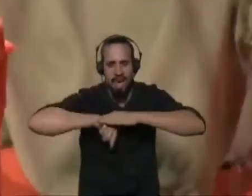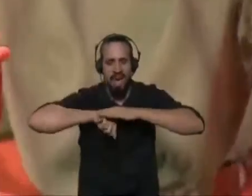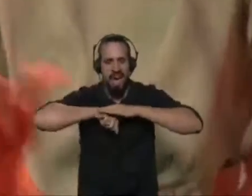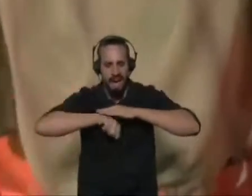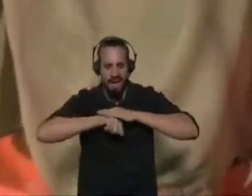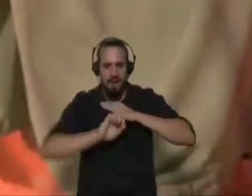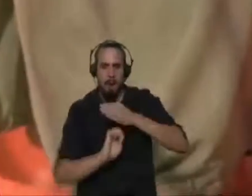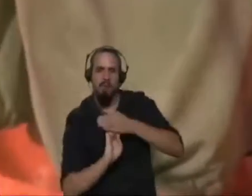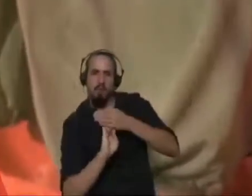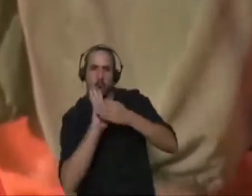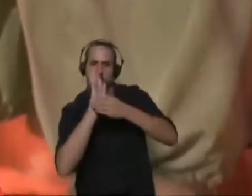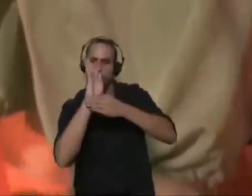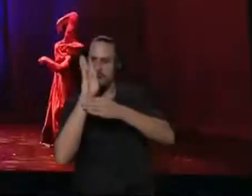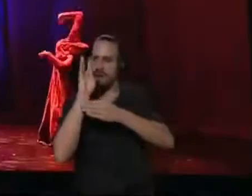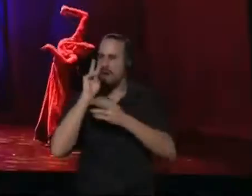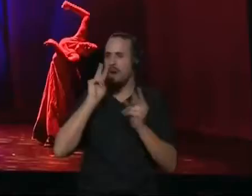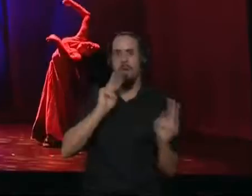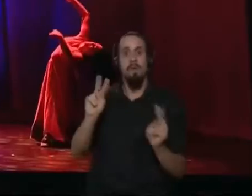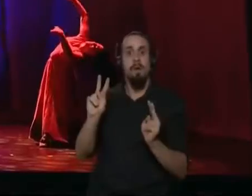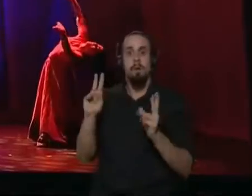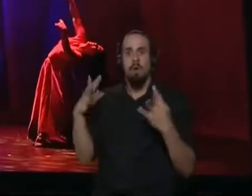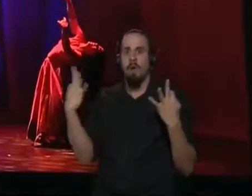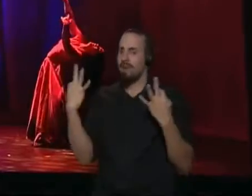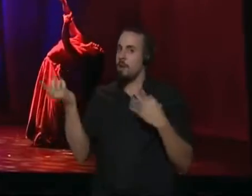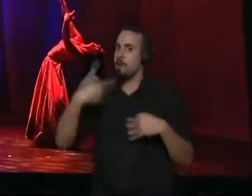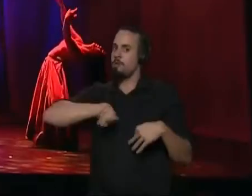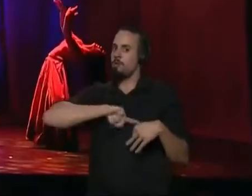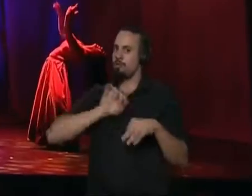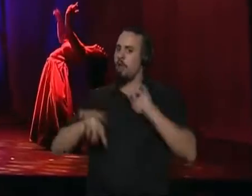vemos, más remedio no tenemos que pisar sobre